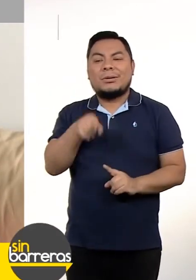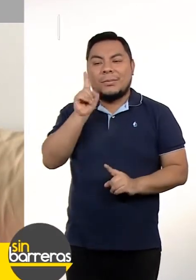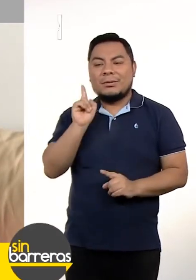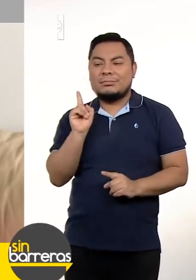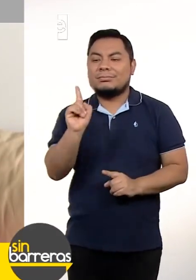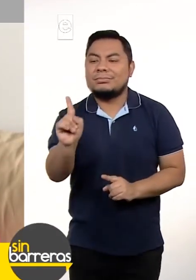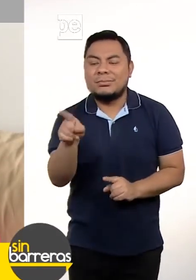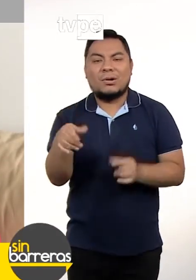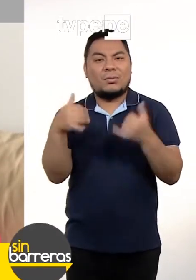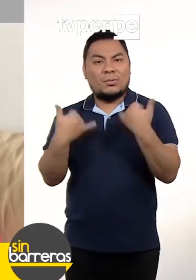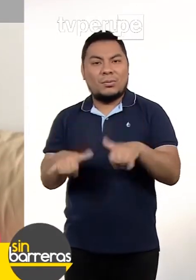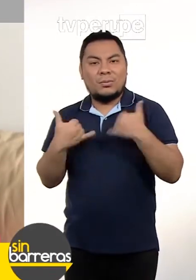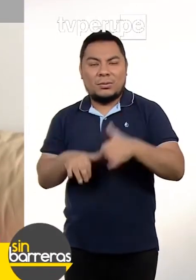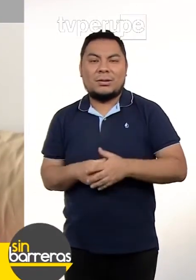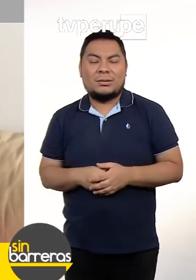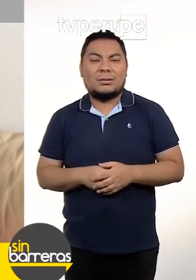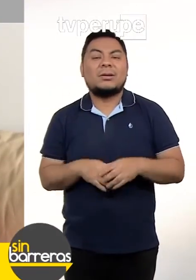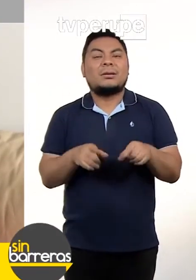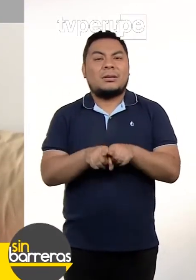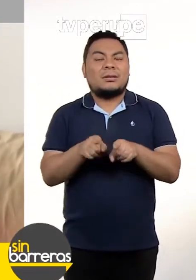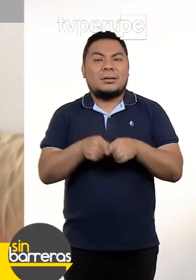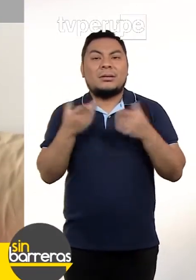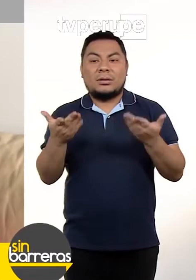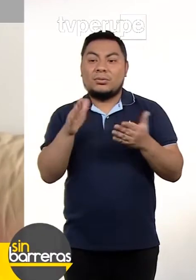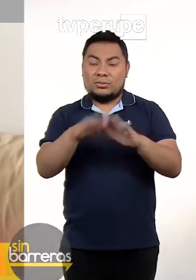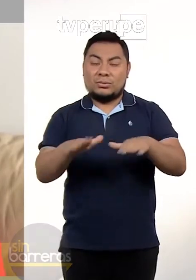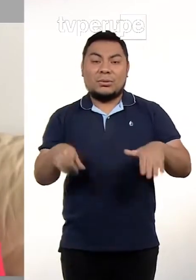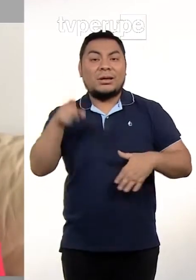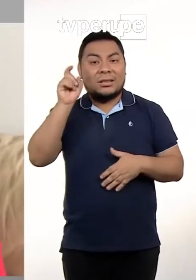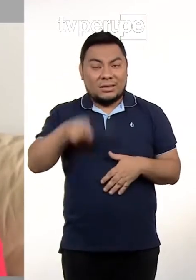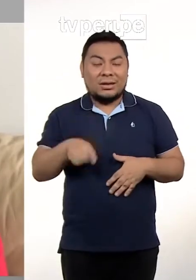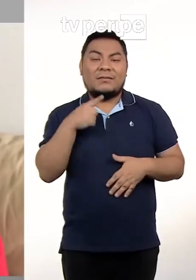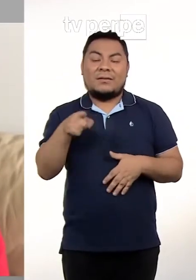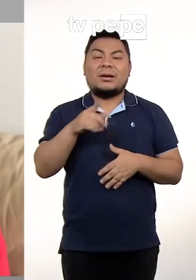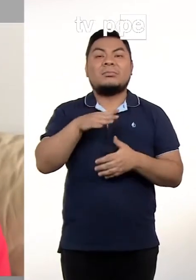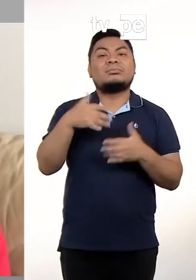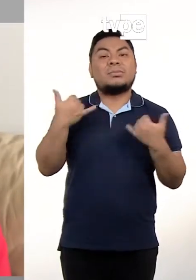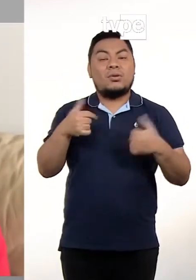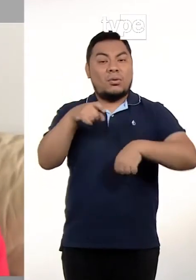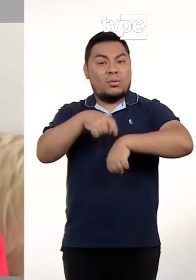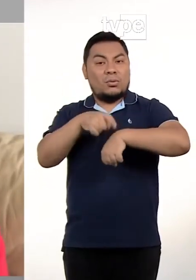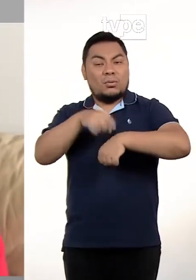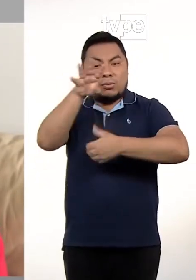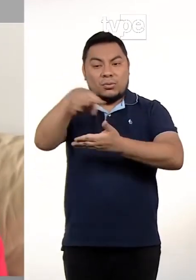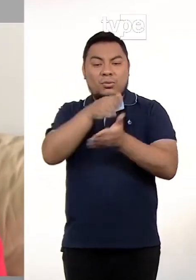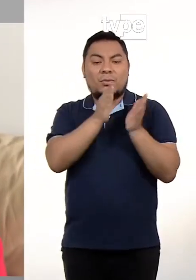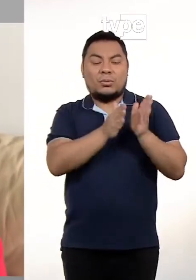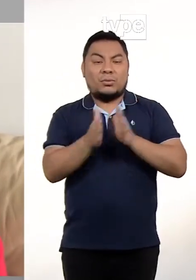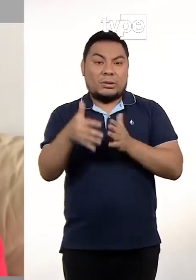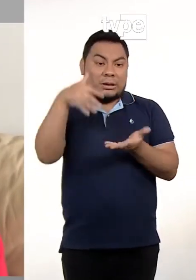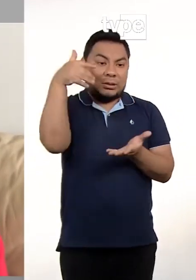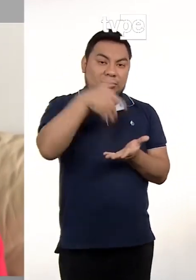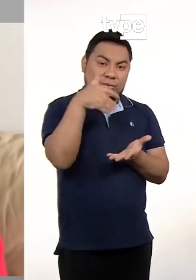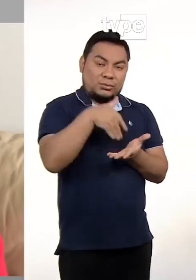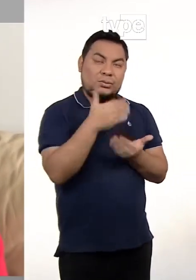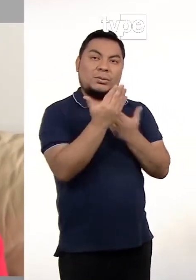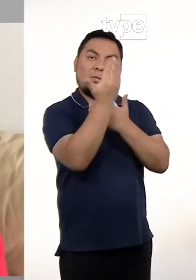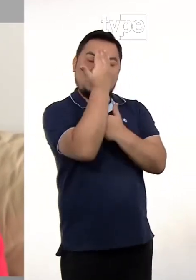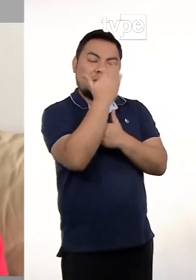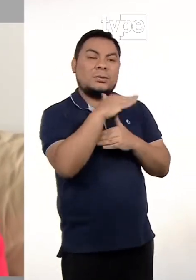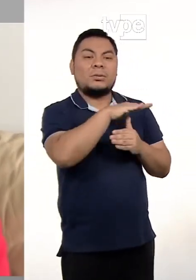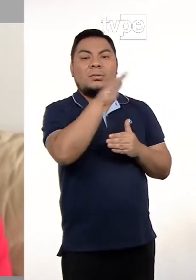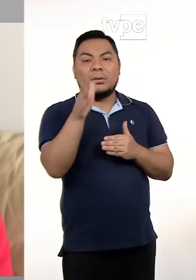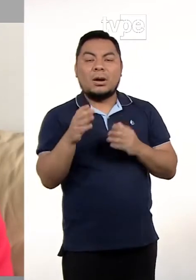espacio para jugar, pero también horarios para hacerlo, porque nuestros niños van a combinar estos horarios con el